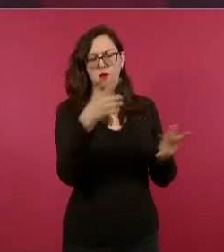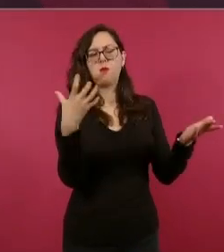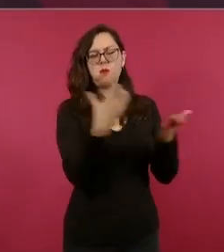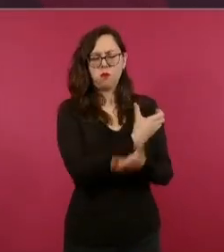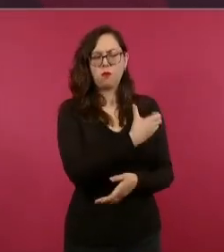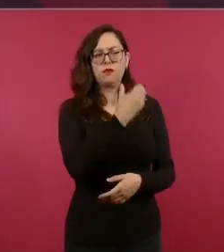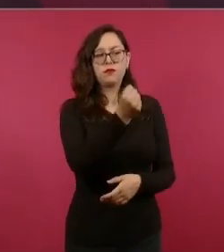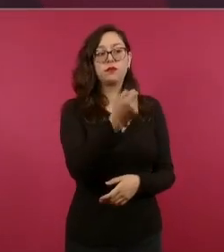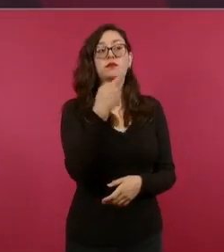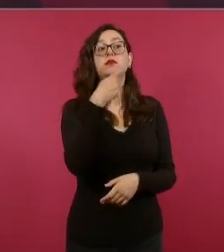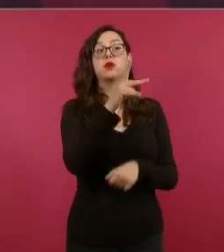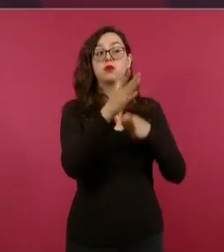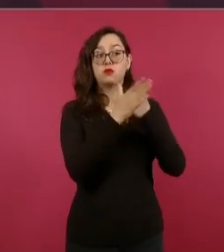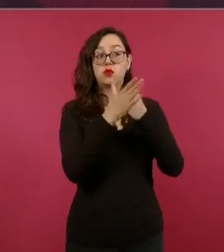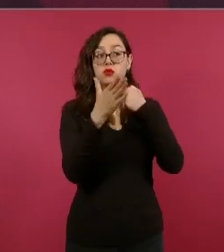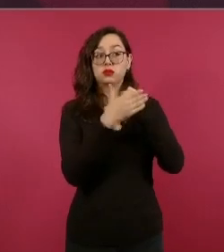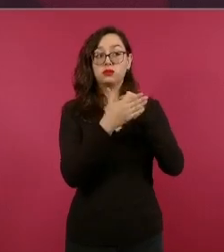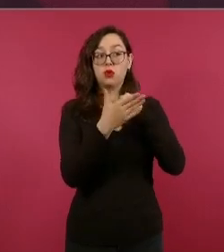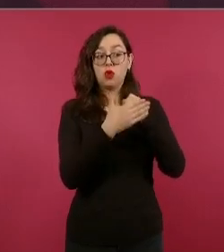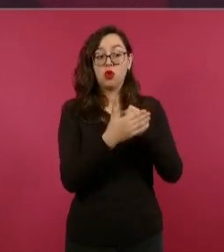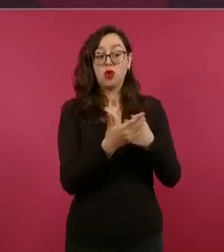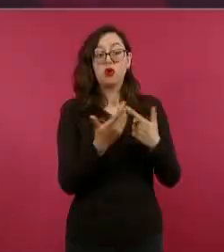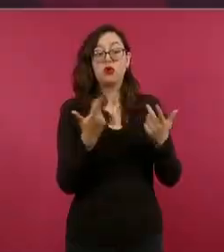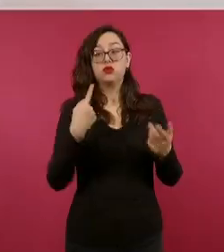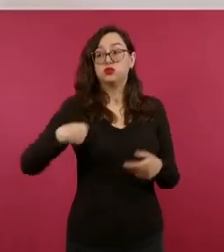funcionarios o dirigentes